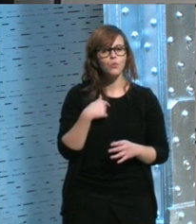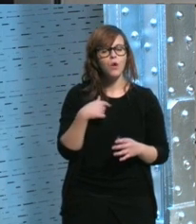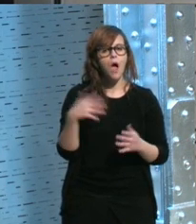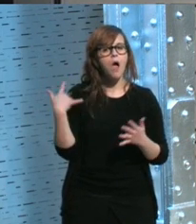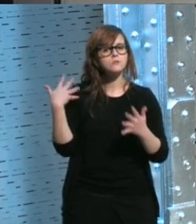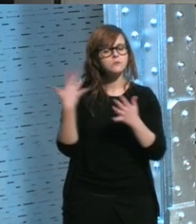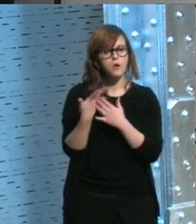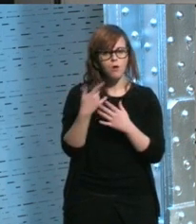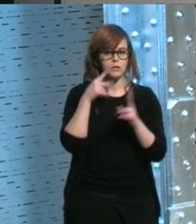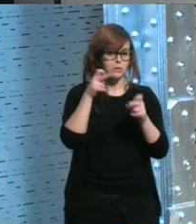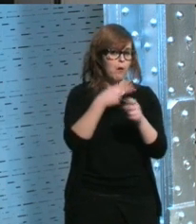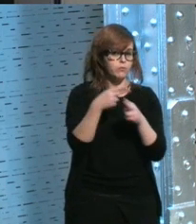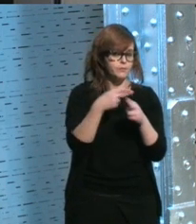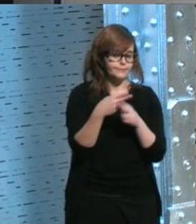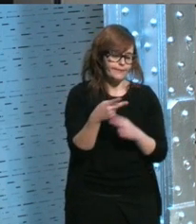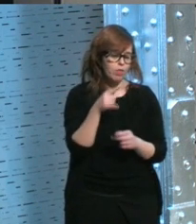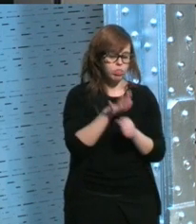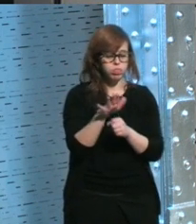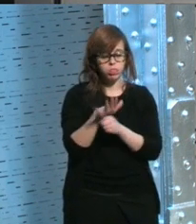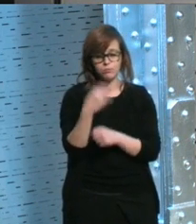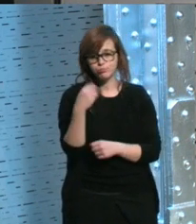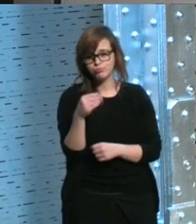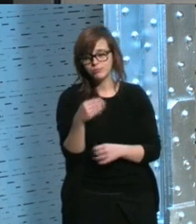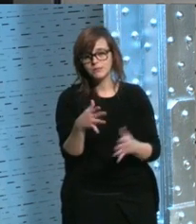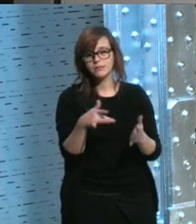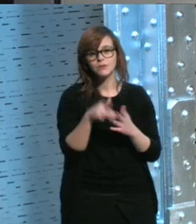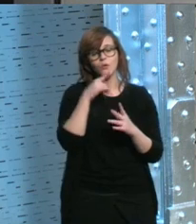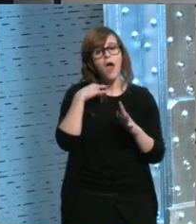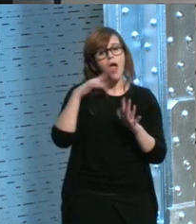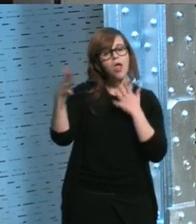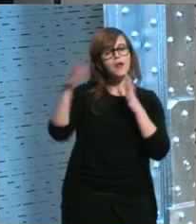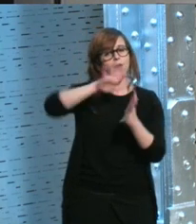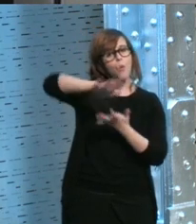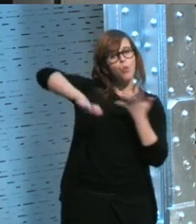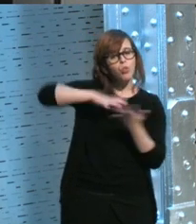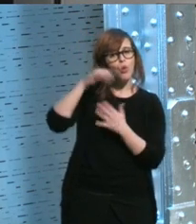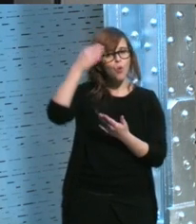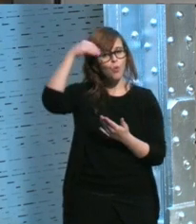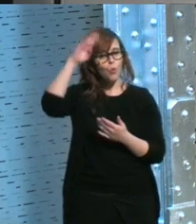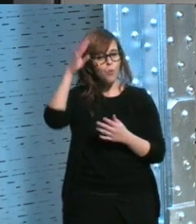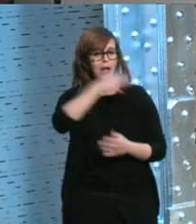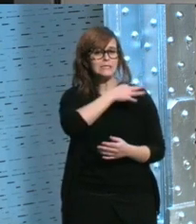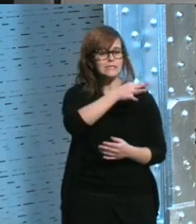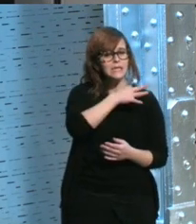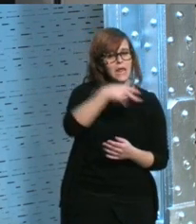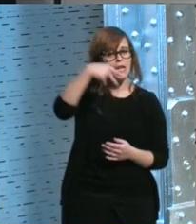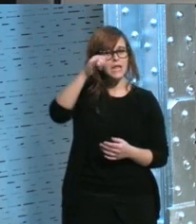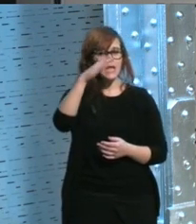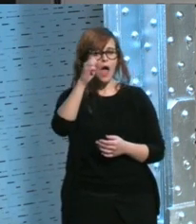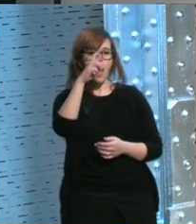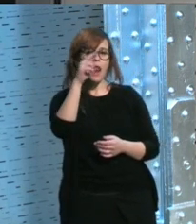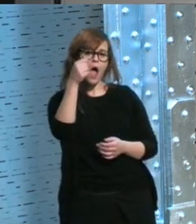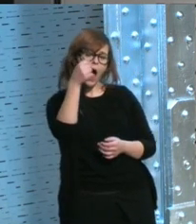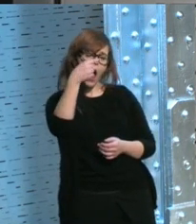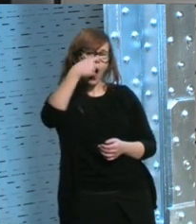política mucho, y he cubierto la revolución en Cuba, en Chile, en Nicaragua, estuve en Brasil varias